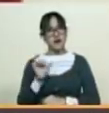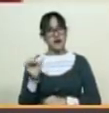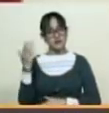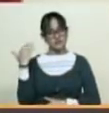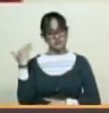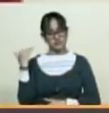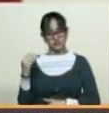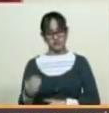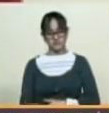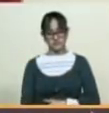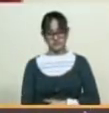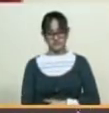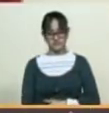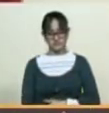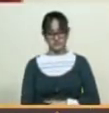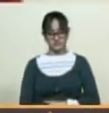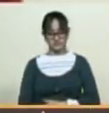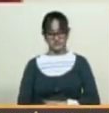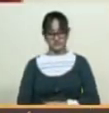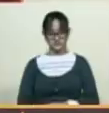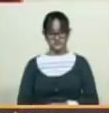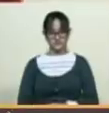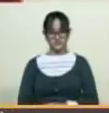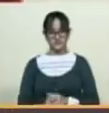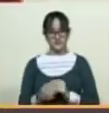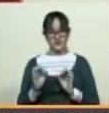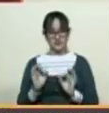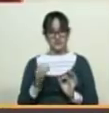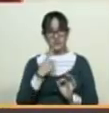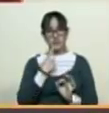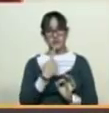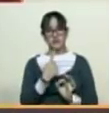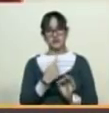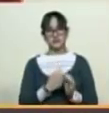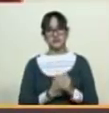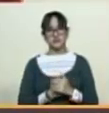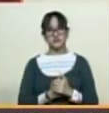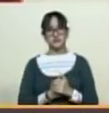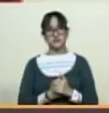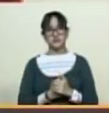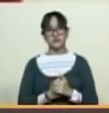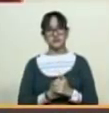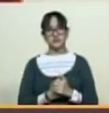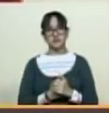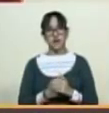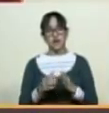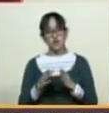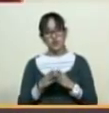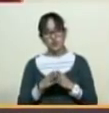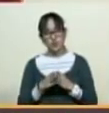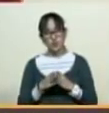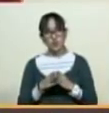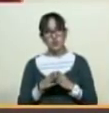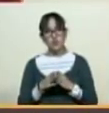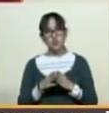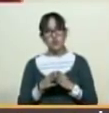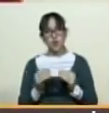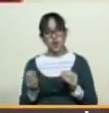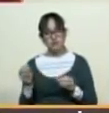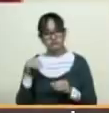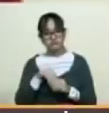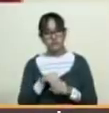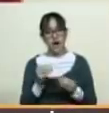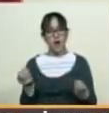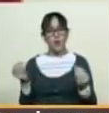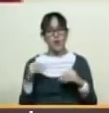atrás. Con esto podemos decir que absolutamente todo lo que fue incluido en